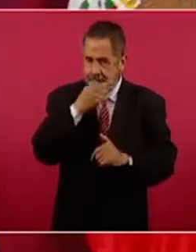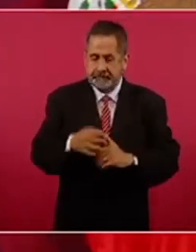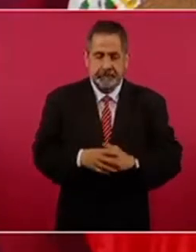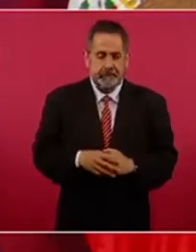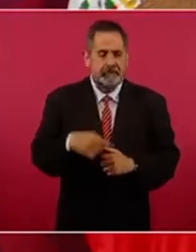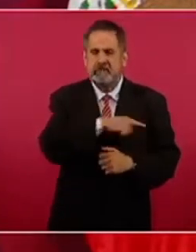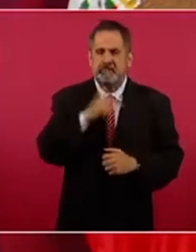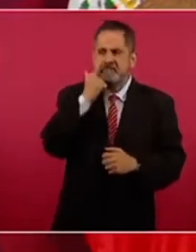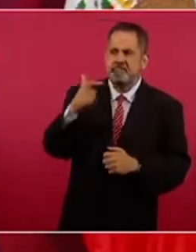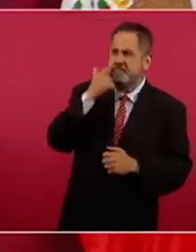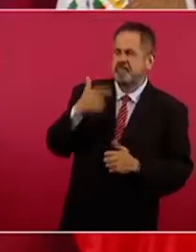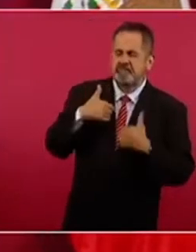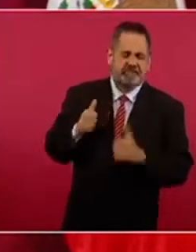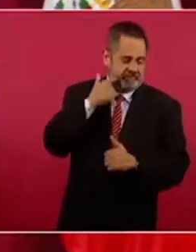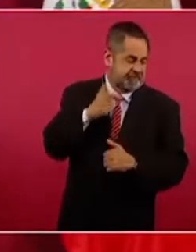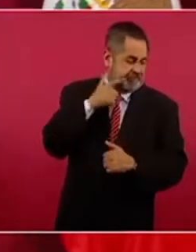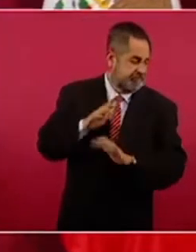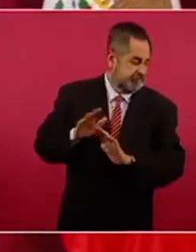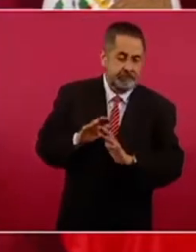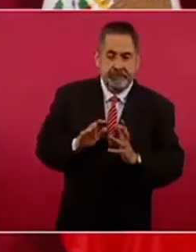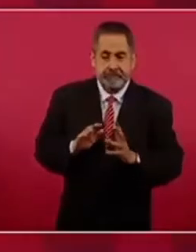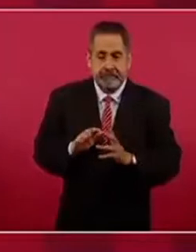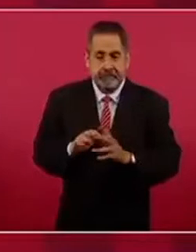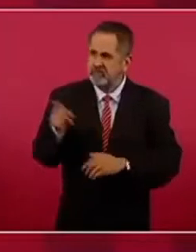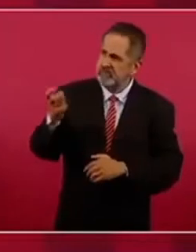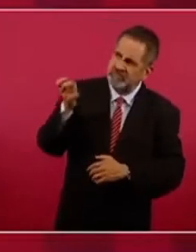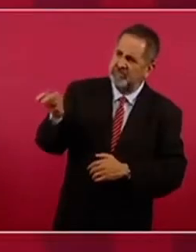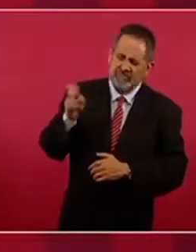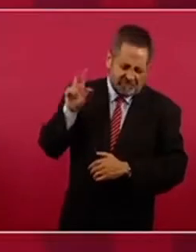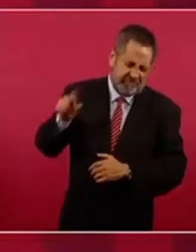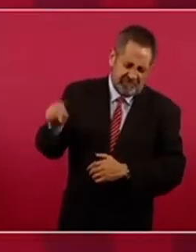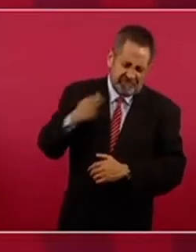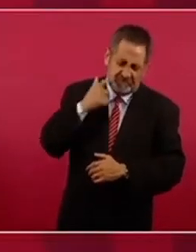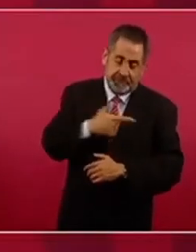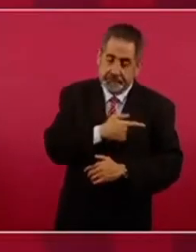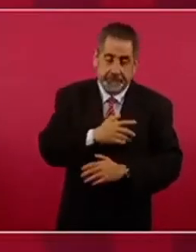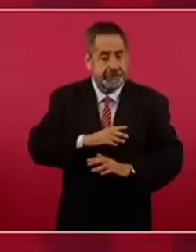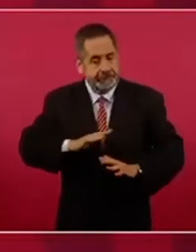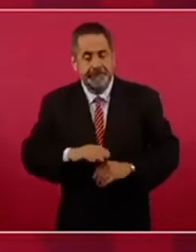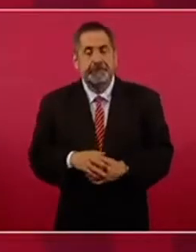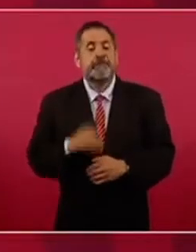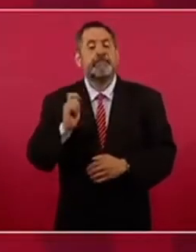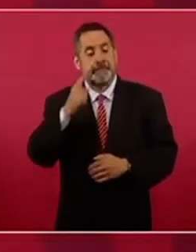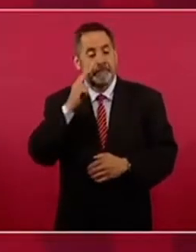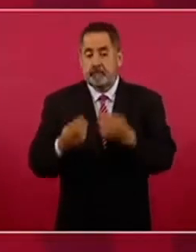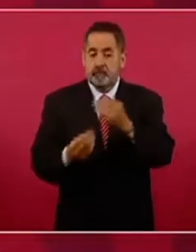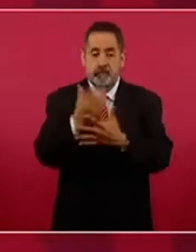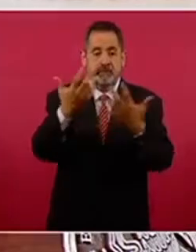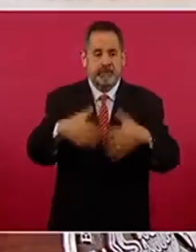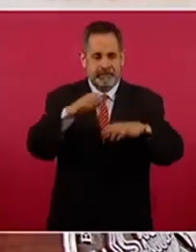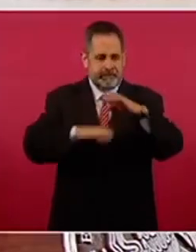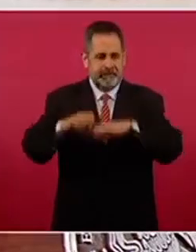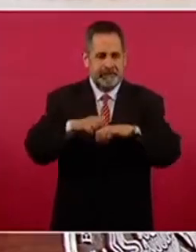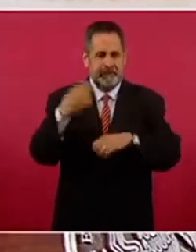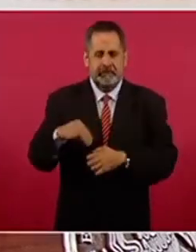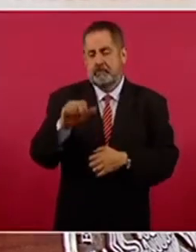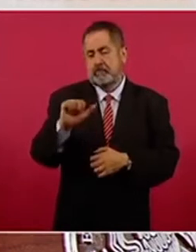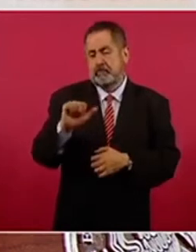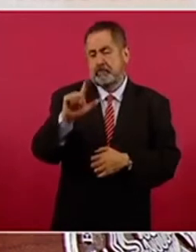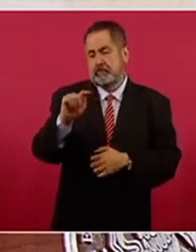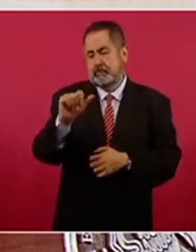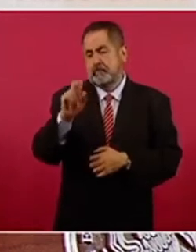o no quieren que actuemos como lo hicimos. Esta empresa Altán